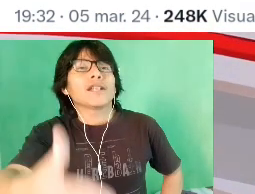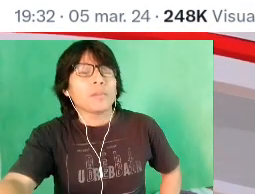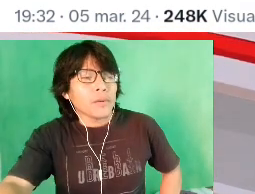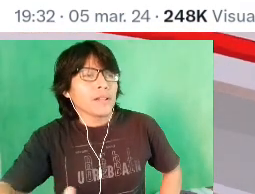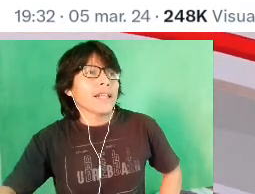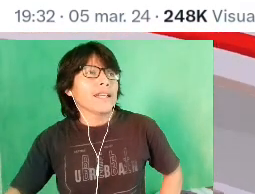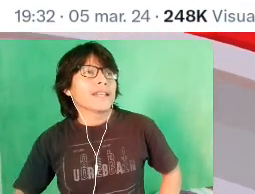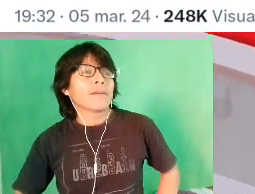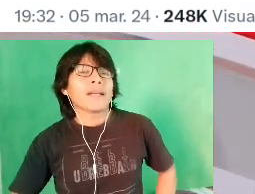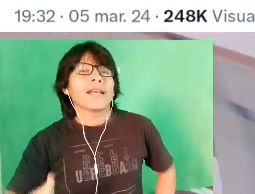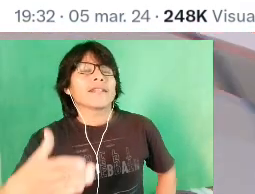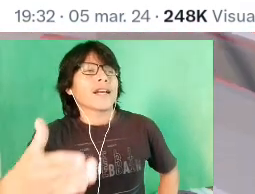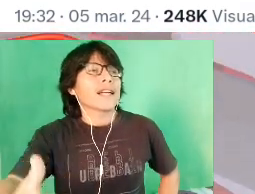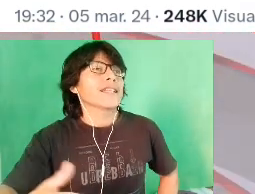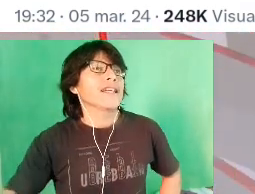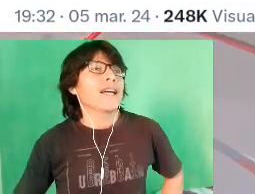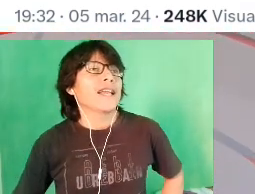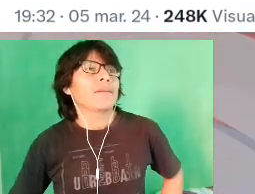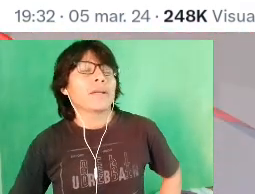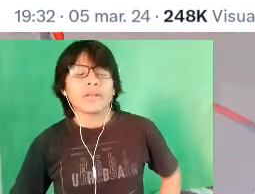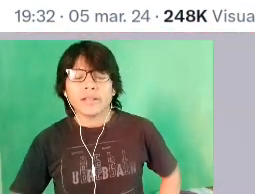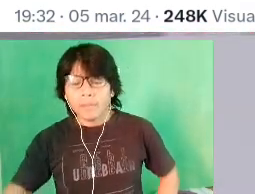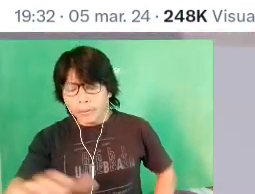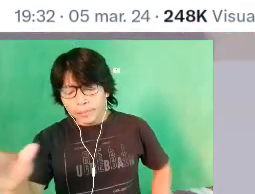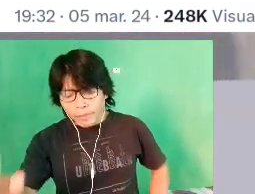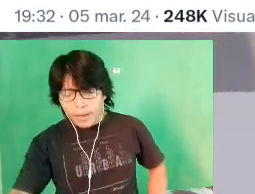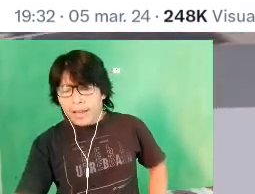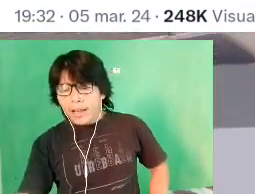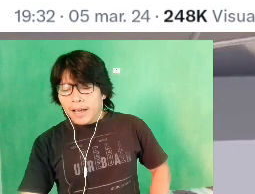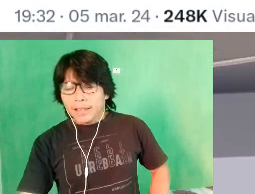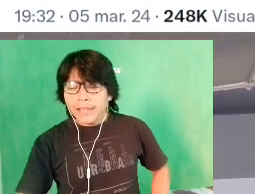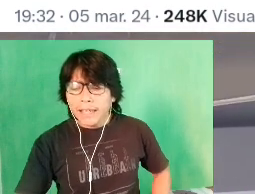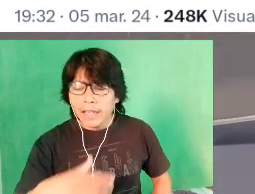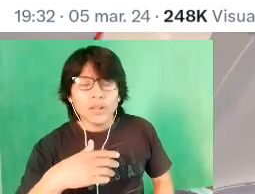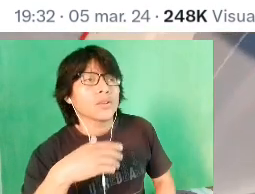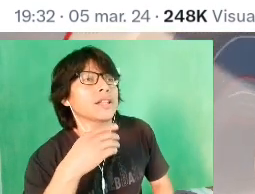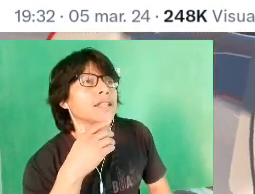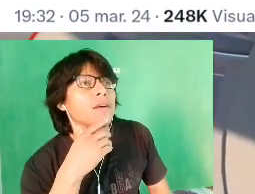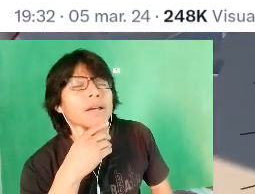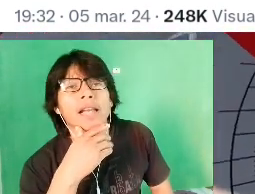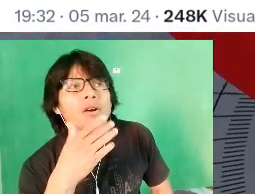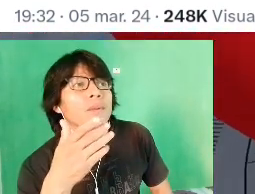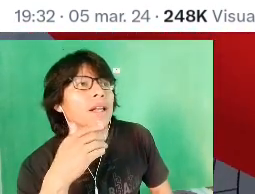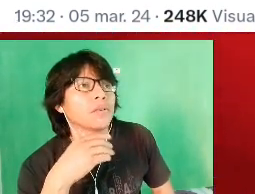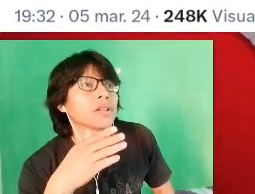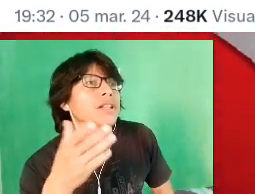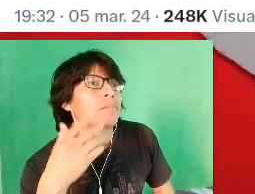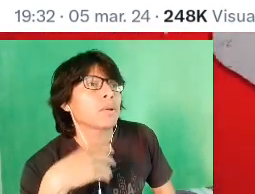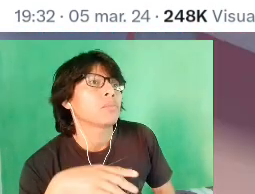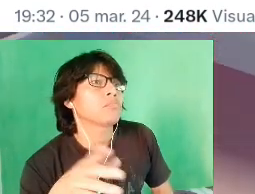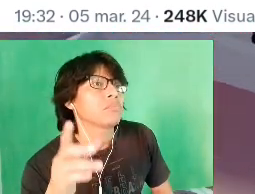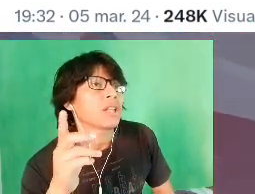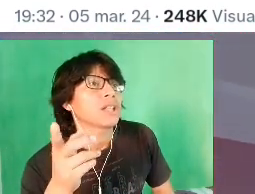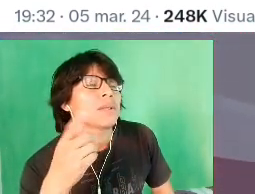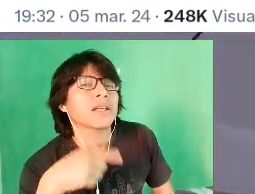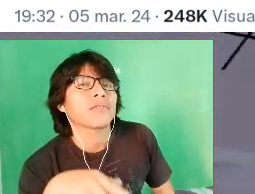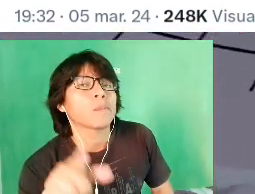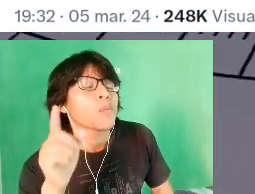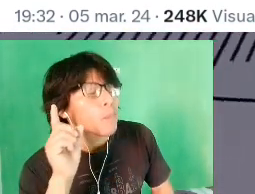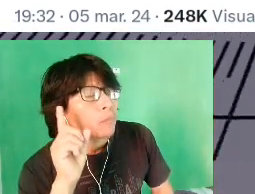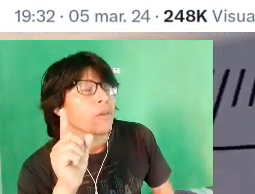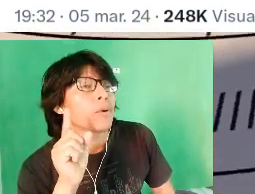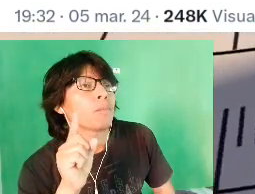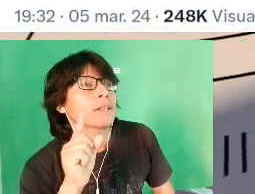tuvo que responder de manera tajante a la periodista. Pero así que no sé si sea buena o mala noticia, pero Denise